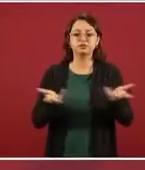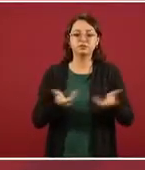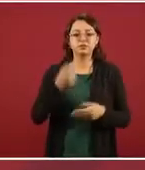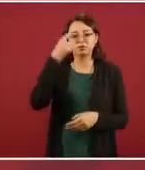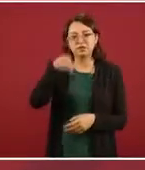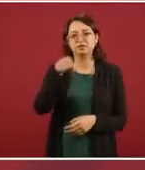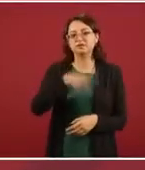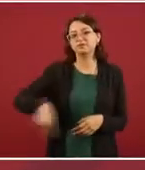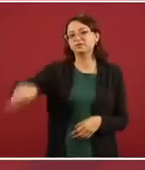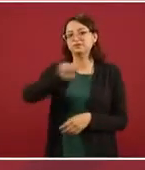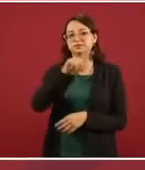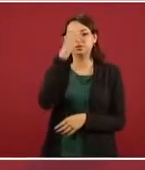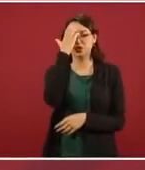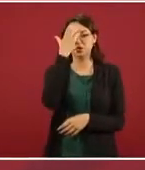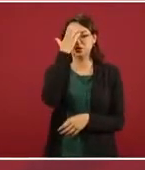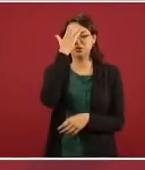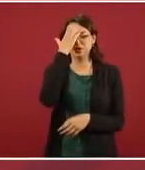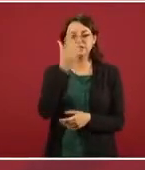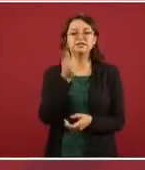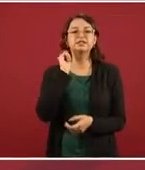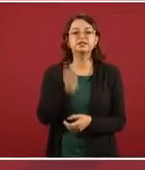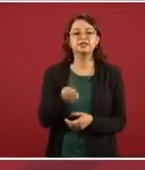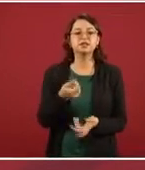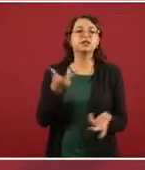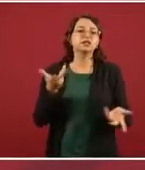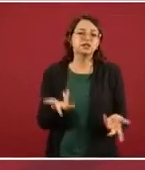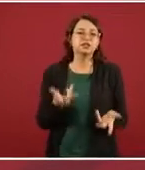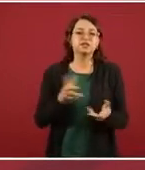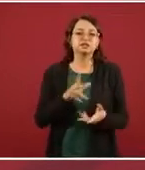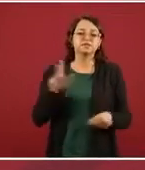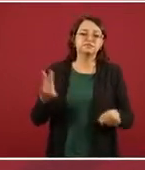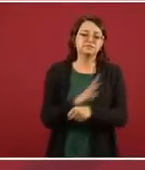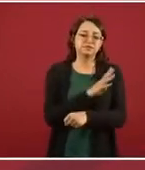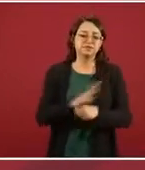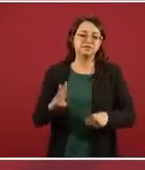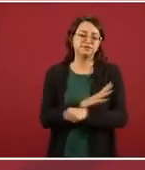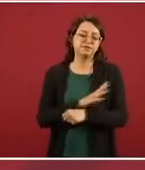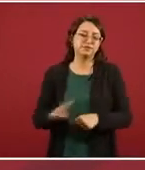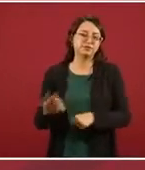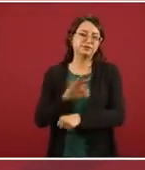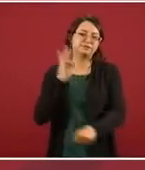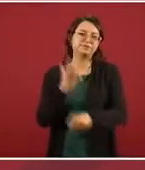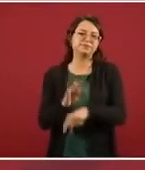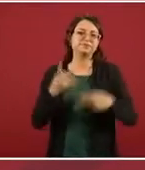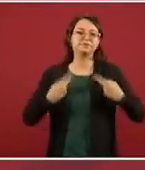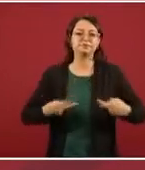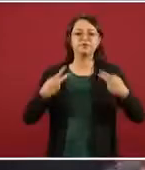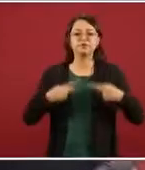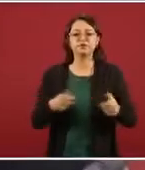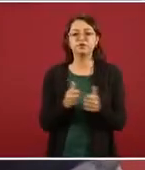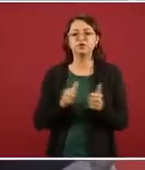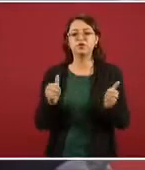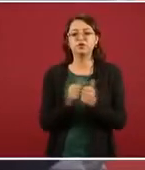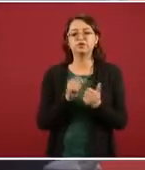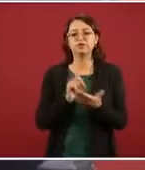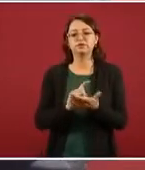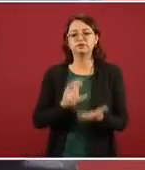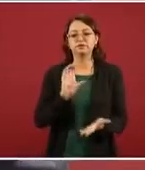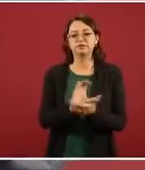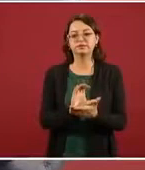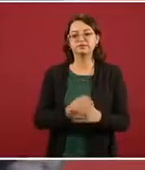conozca lo que se está llevando a cabo en beneficio de personas con discapacidad, sobre